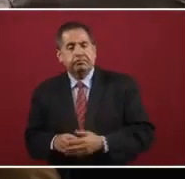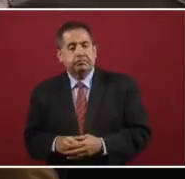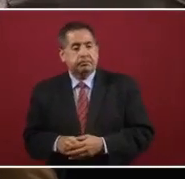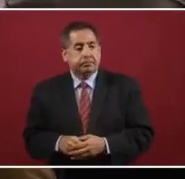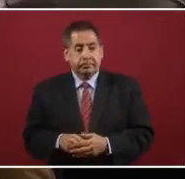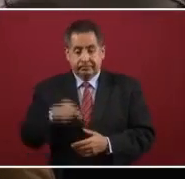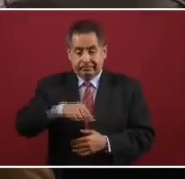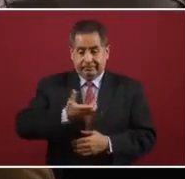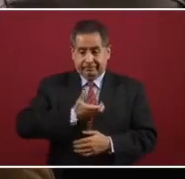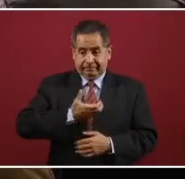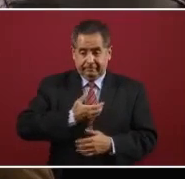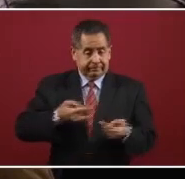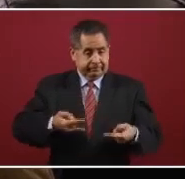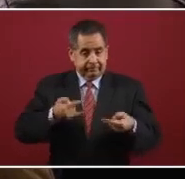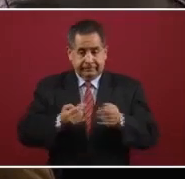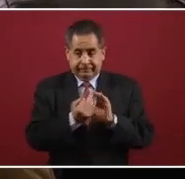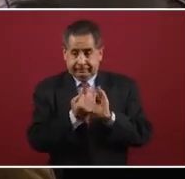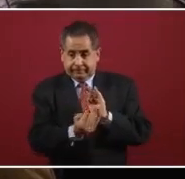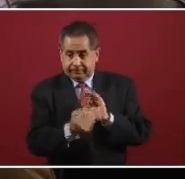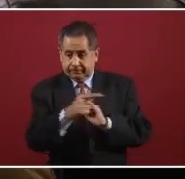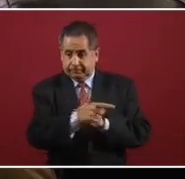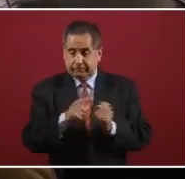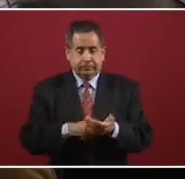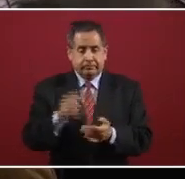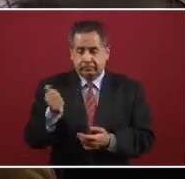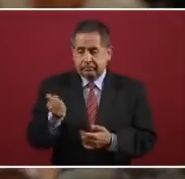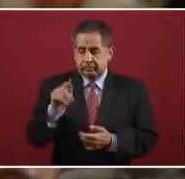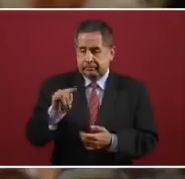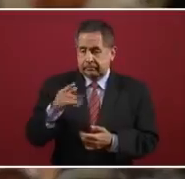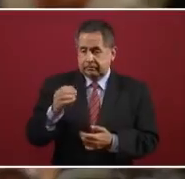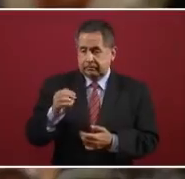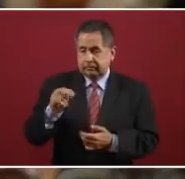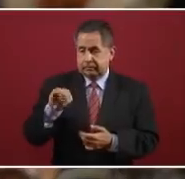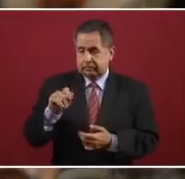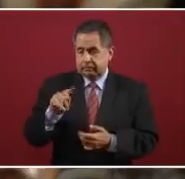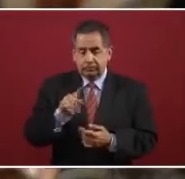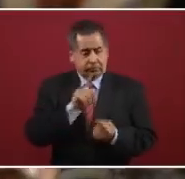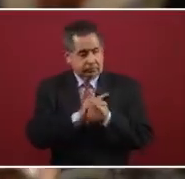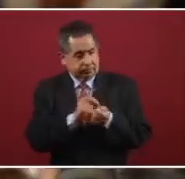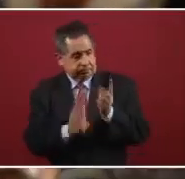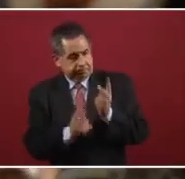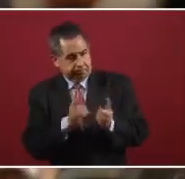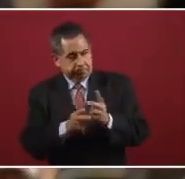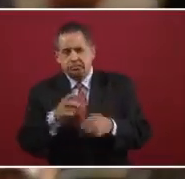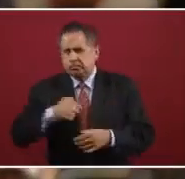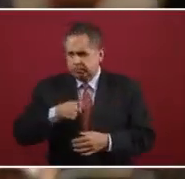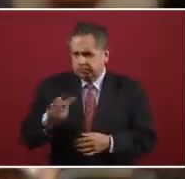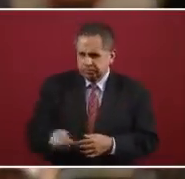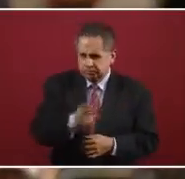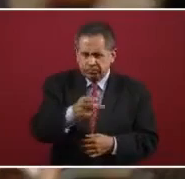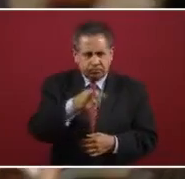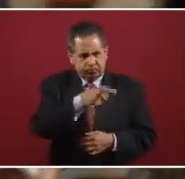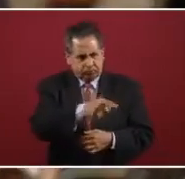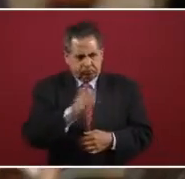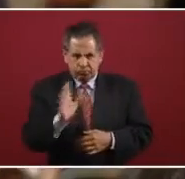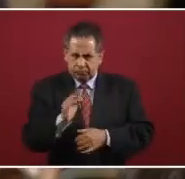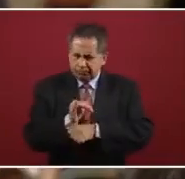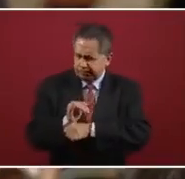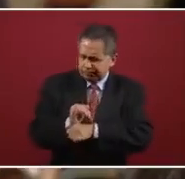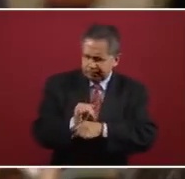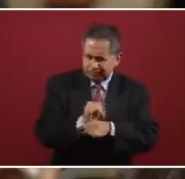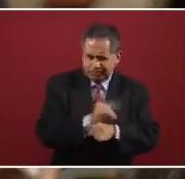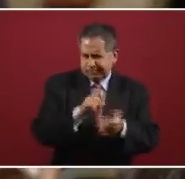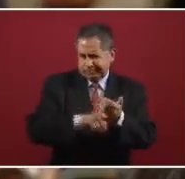de Palacio Nacional a Santiago Nieto, director de la Unidad de Inteligencia Financiera, y le preguntamos si están investigando desde